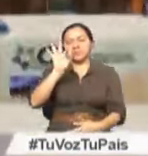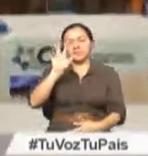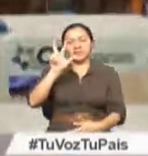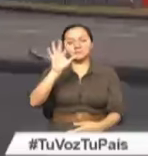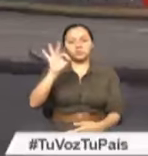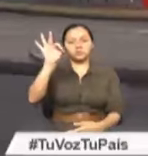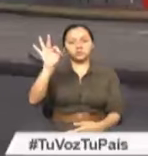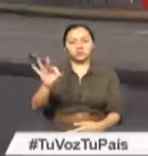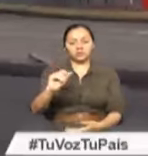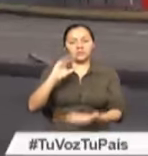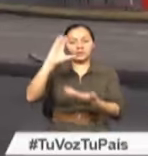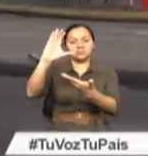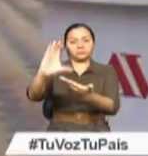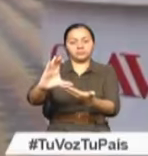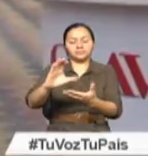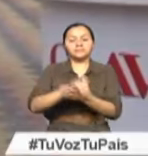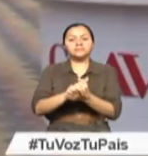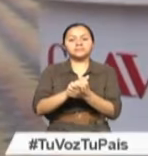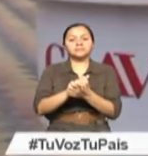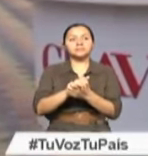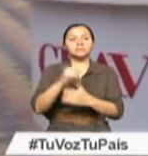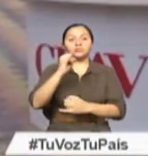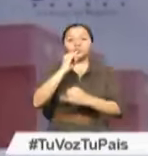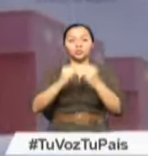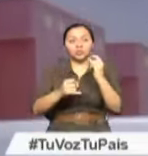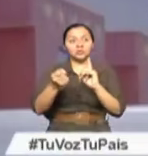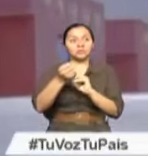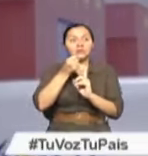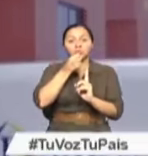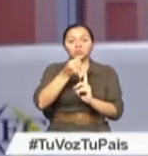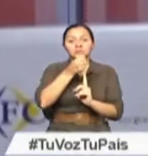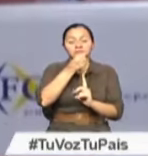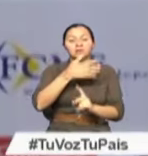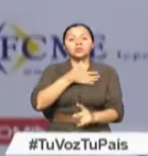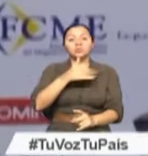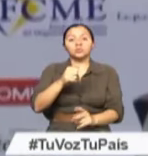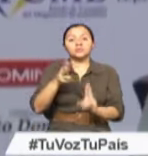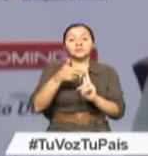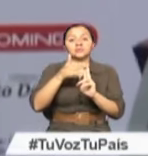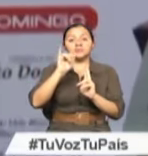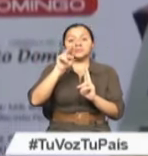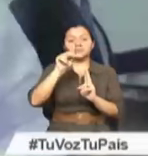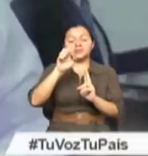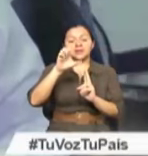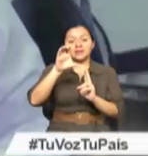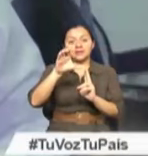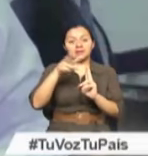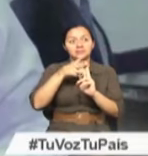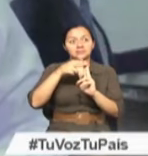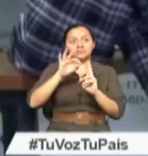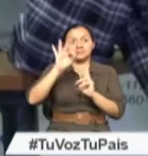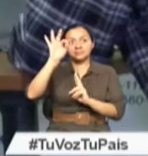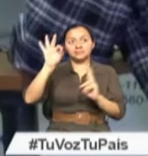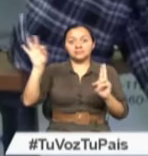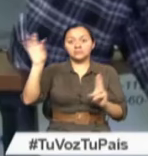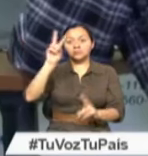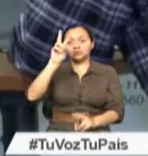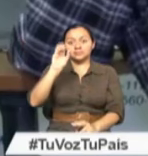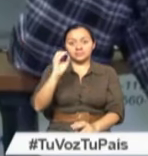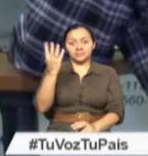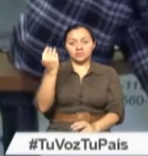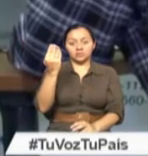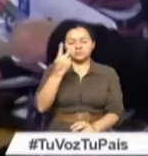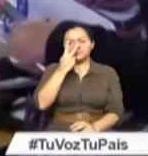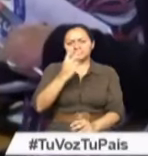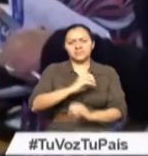recursos entregados. La última encuesta de condiciones de vida del Instituto Nacional de Estadísticas y Censos INEC de 2014